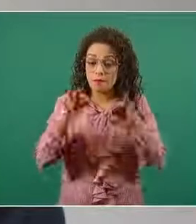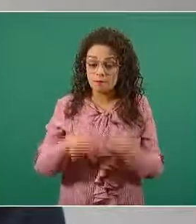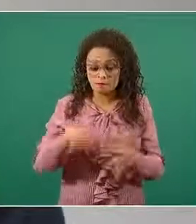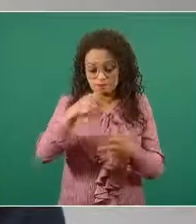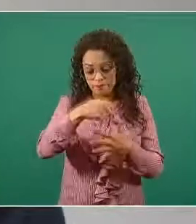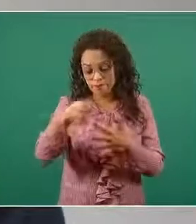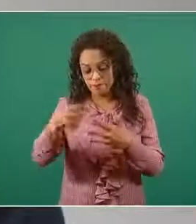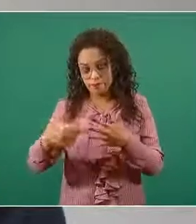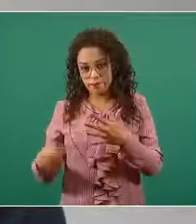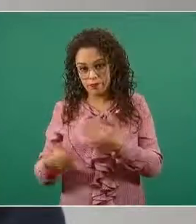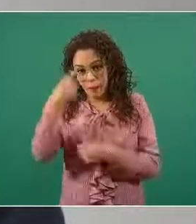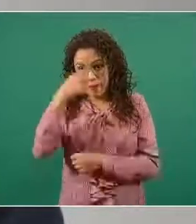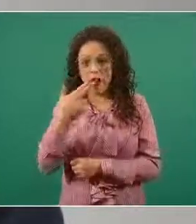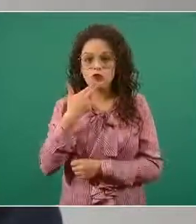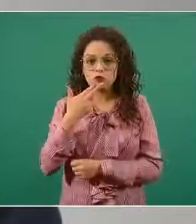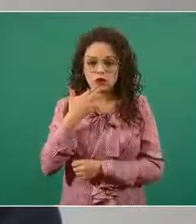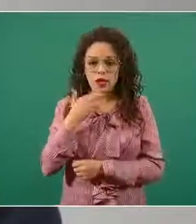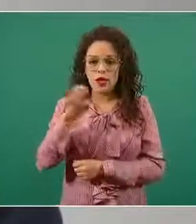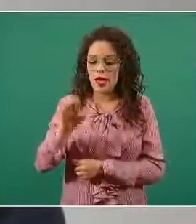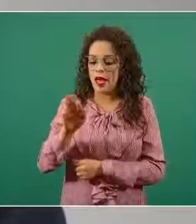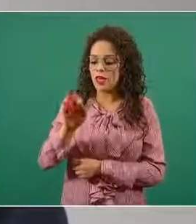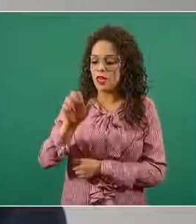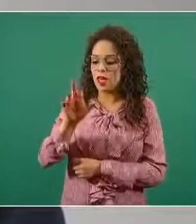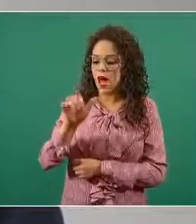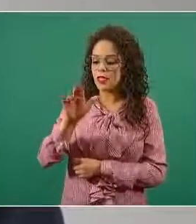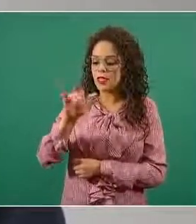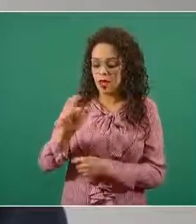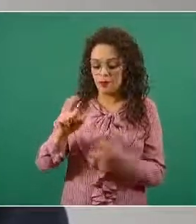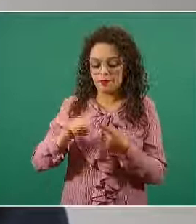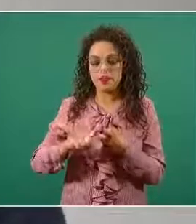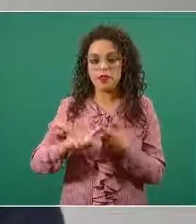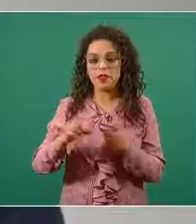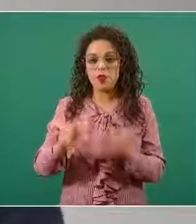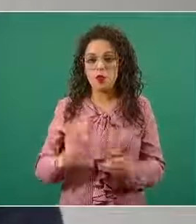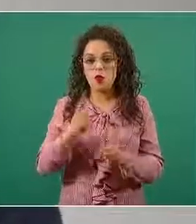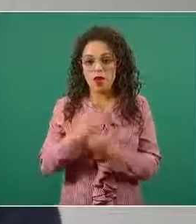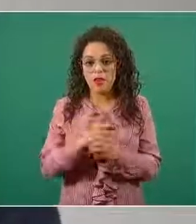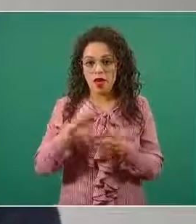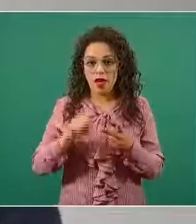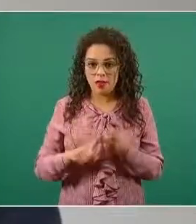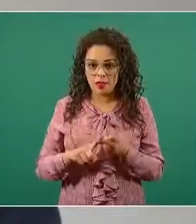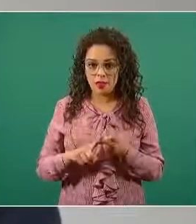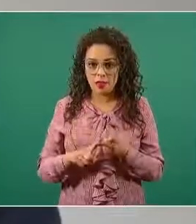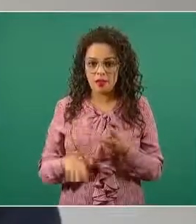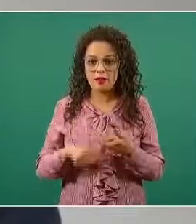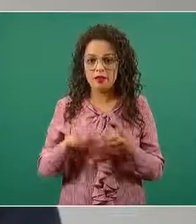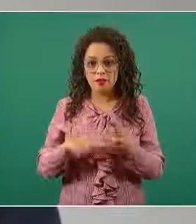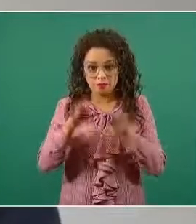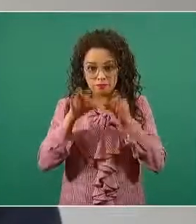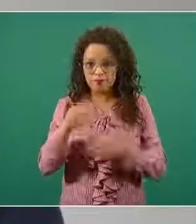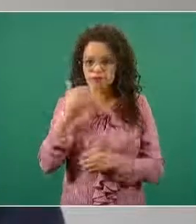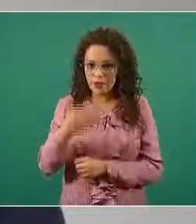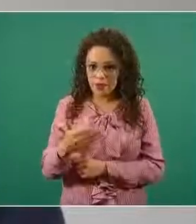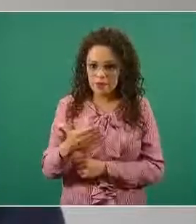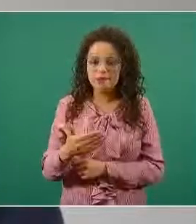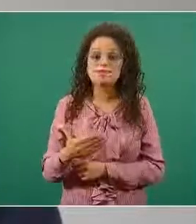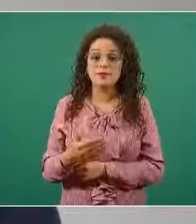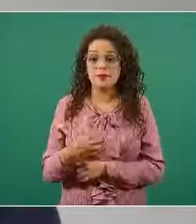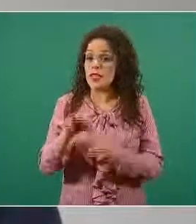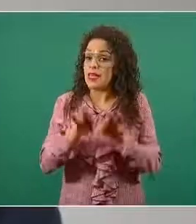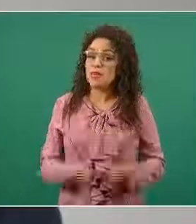la seguridad y la calidad de la misma. Y precisamente uno de los componentes importantes es el de seguridad, es decir,